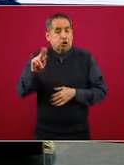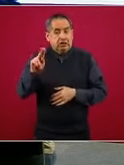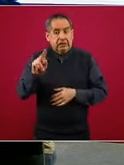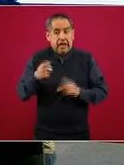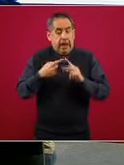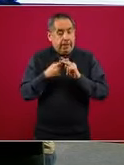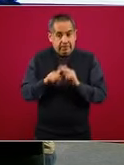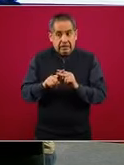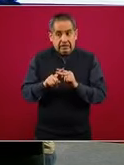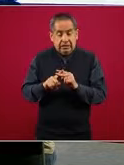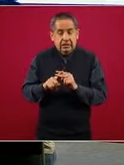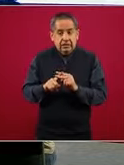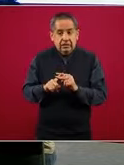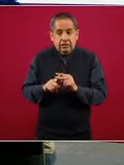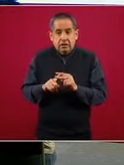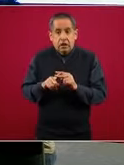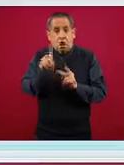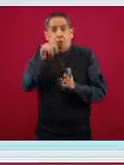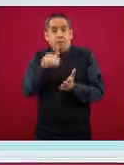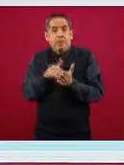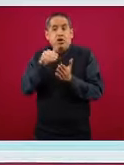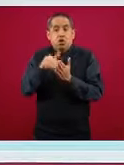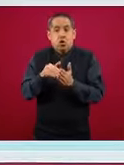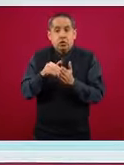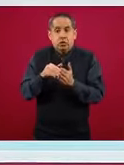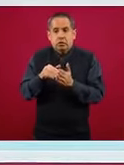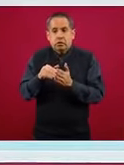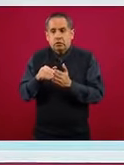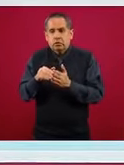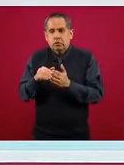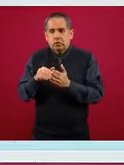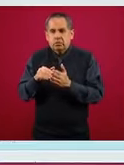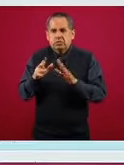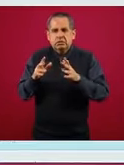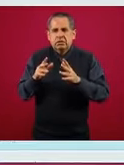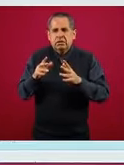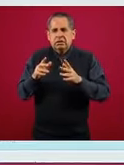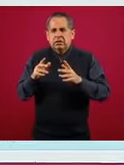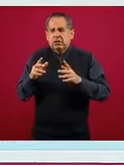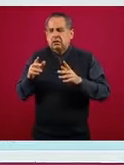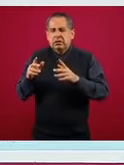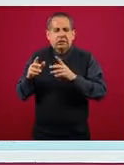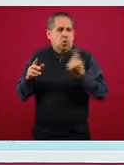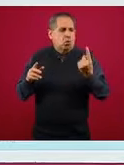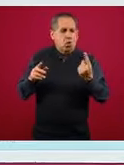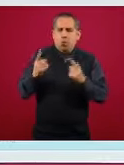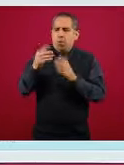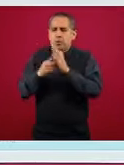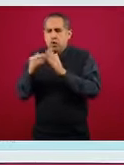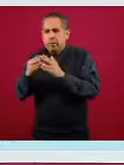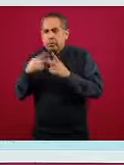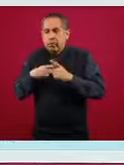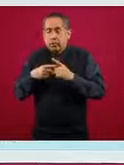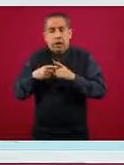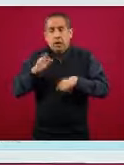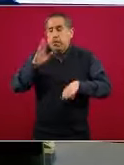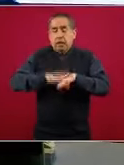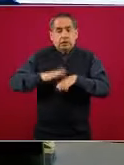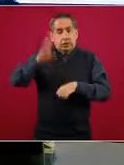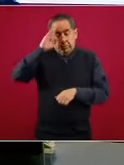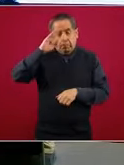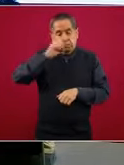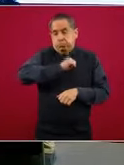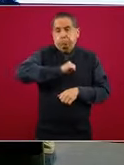que se presentó 1 millón de casos por habitante, un poco menos, es como en el 75, se disparó la velocidad